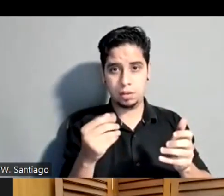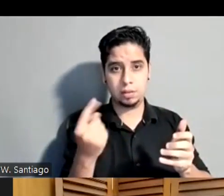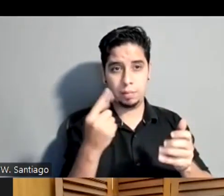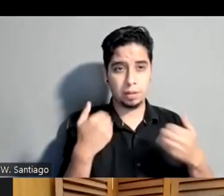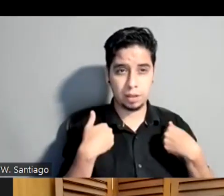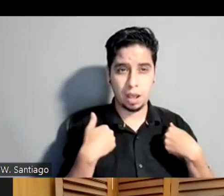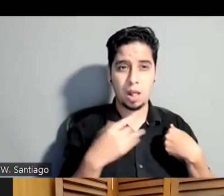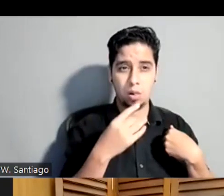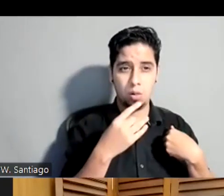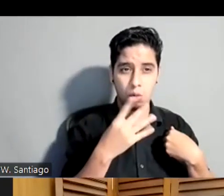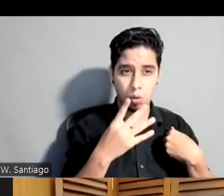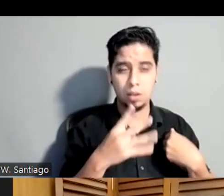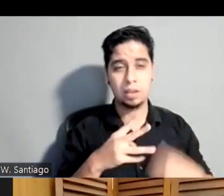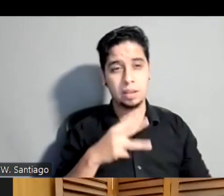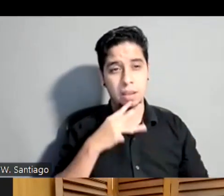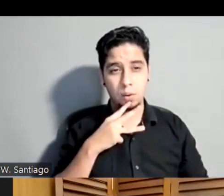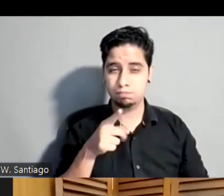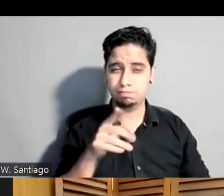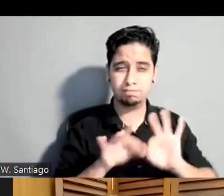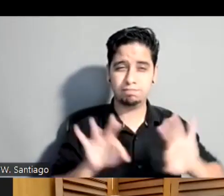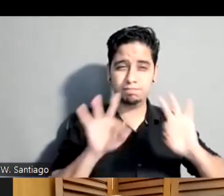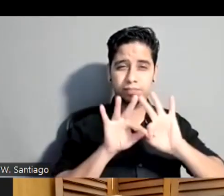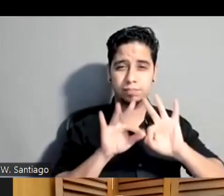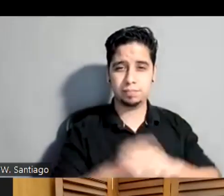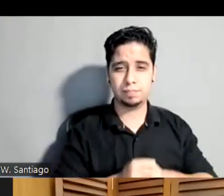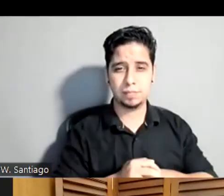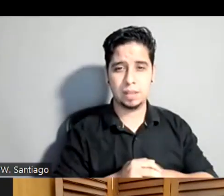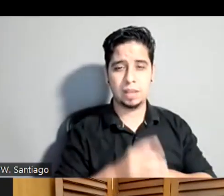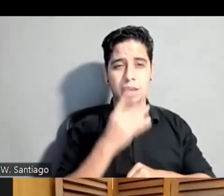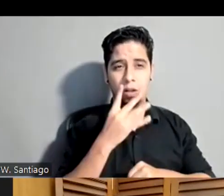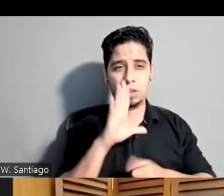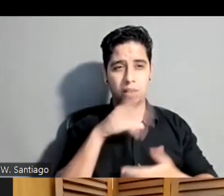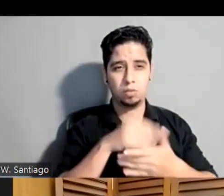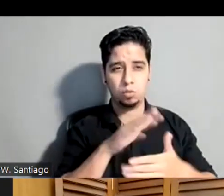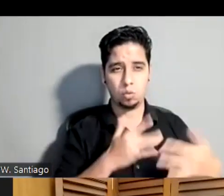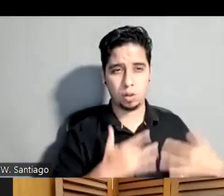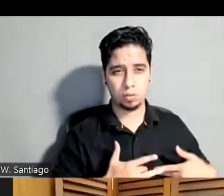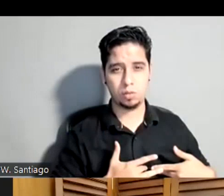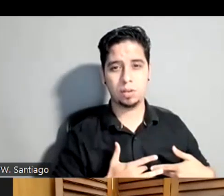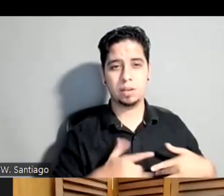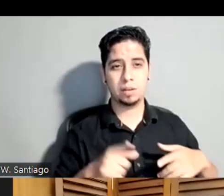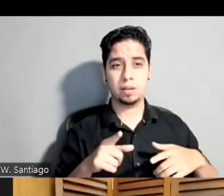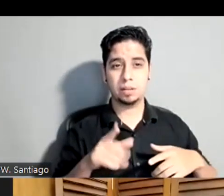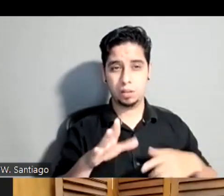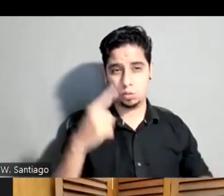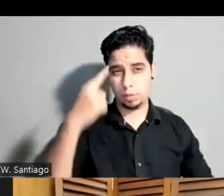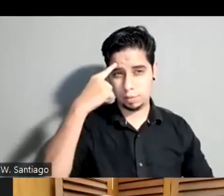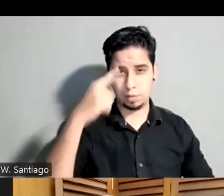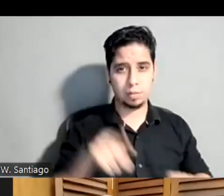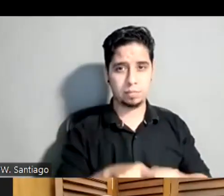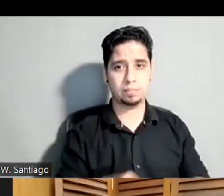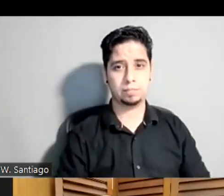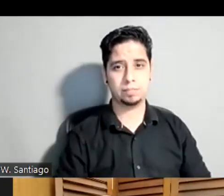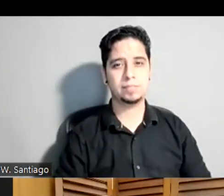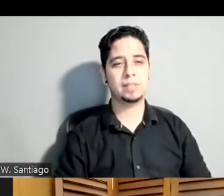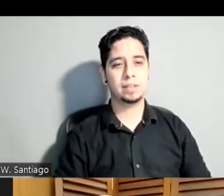agua. Eso es como que... Que la luz esté en su corazón y en su pensamiento. ¿Qué quieres para Navidad?